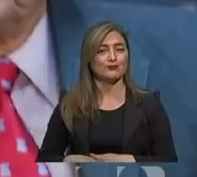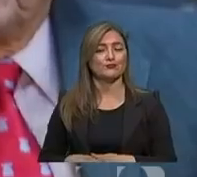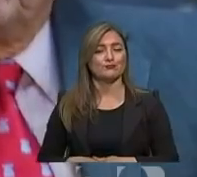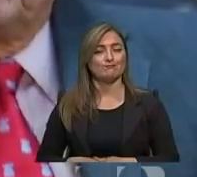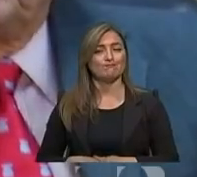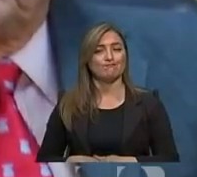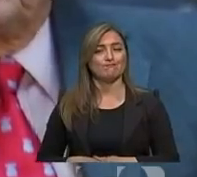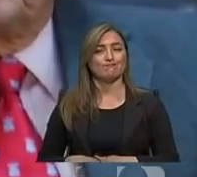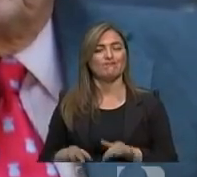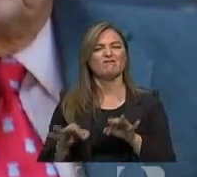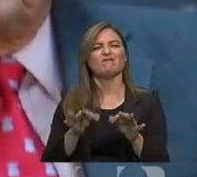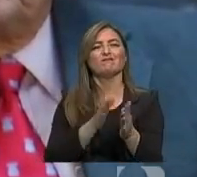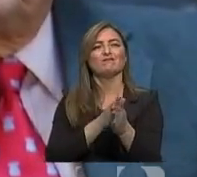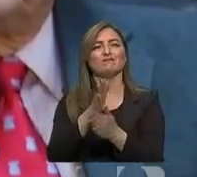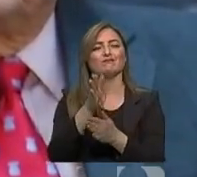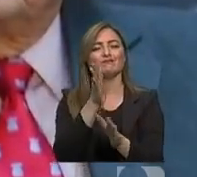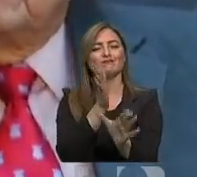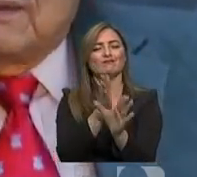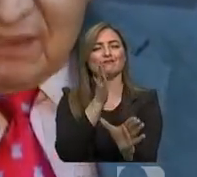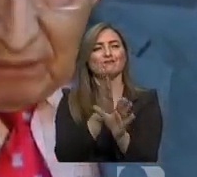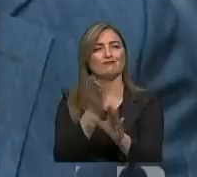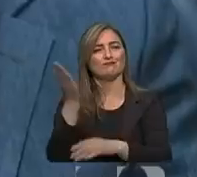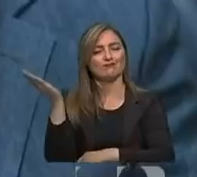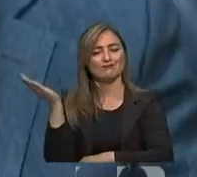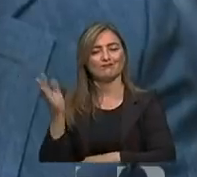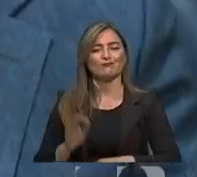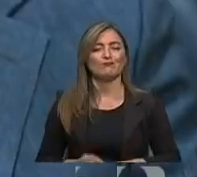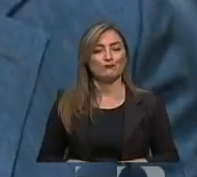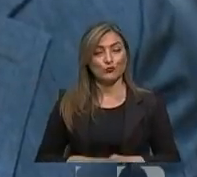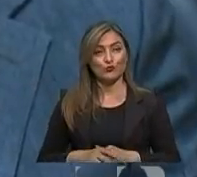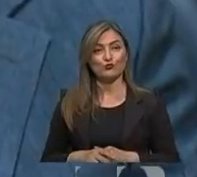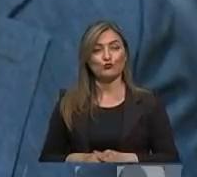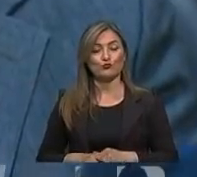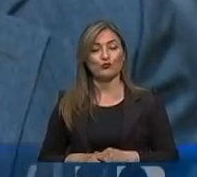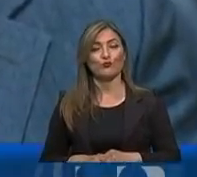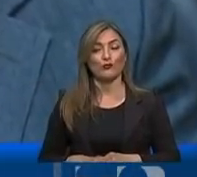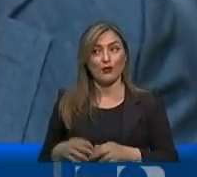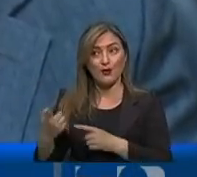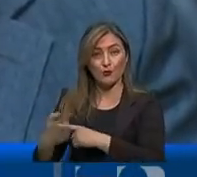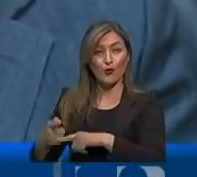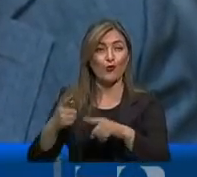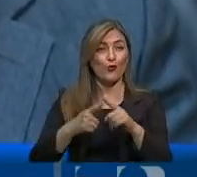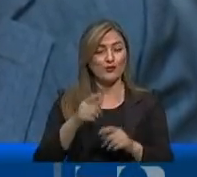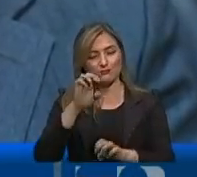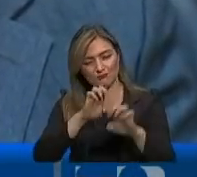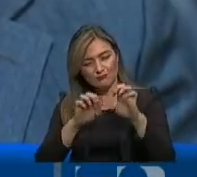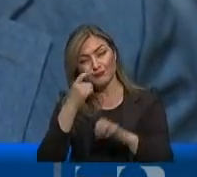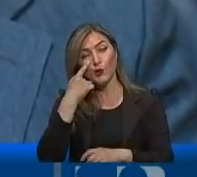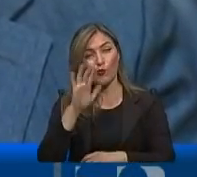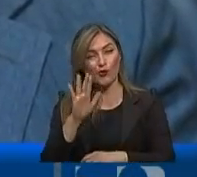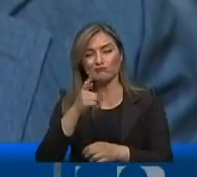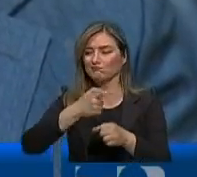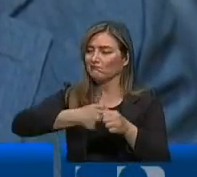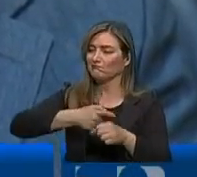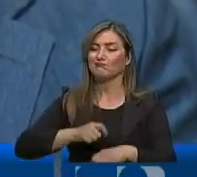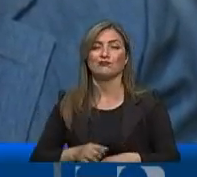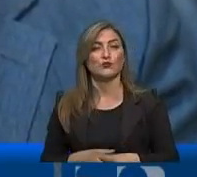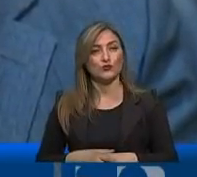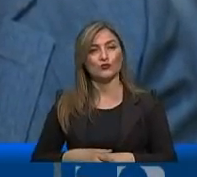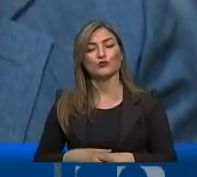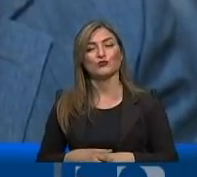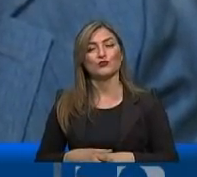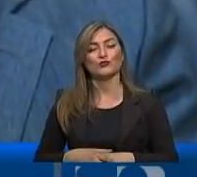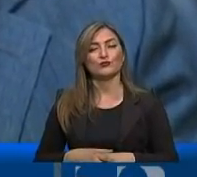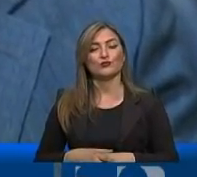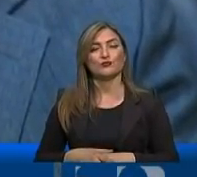Así lo explica el especialista Napoleón Vázquez. Tenemos ya varias pruebas evidentes, concretas, en el